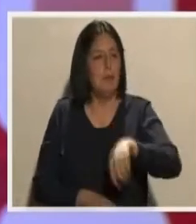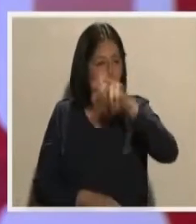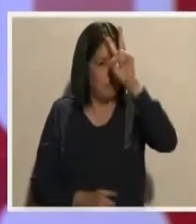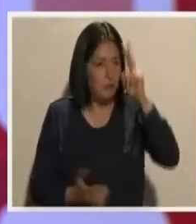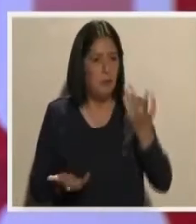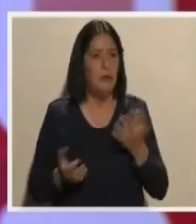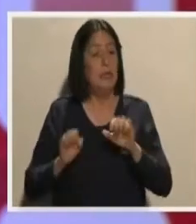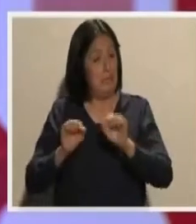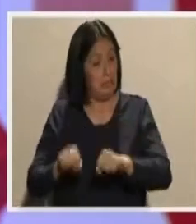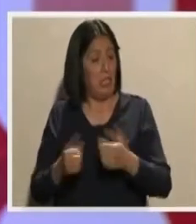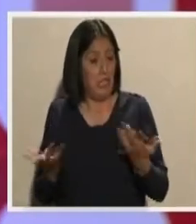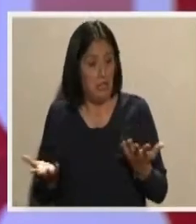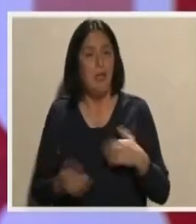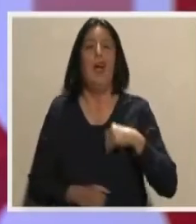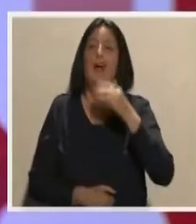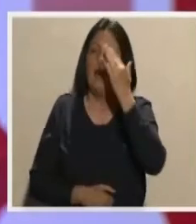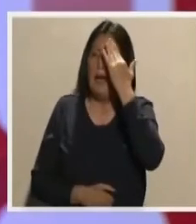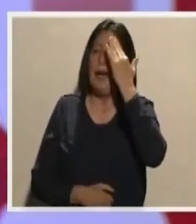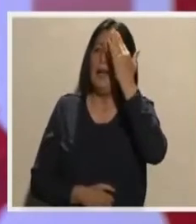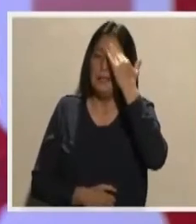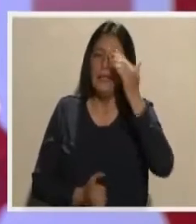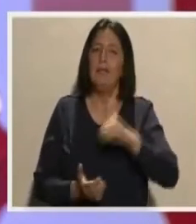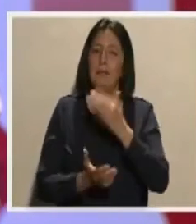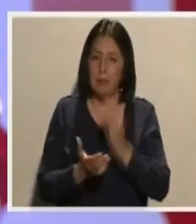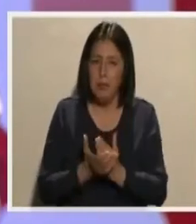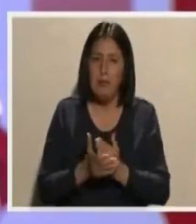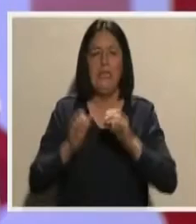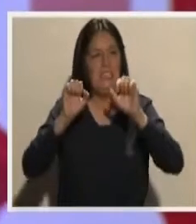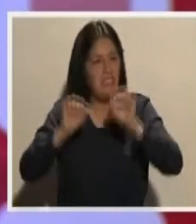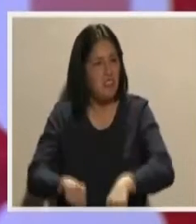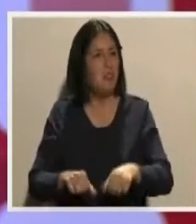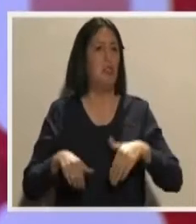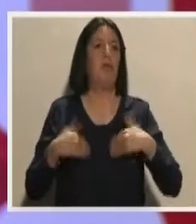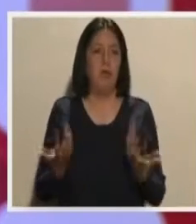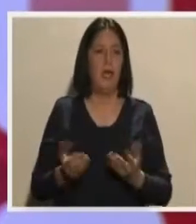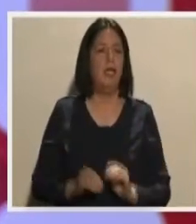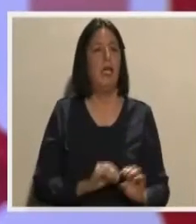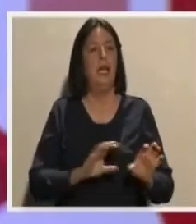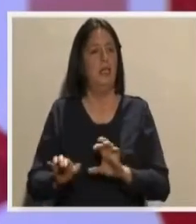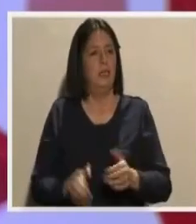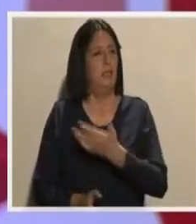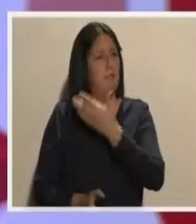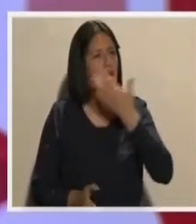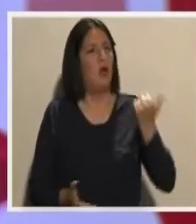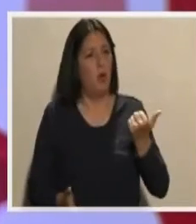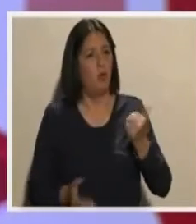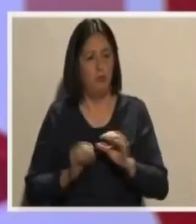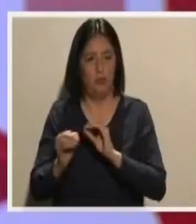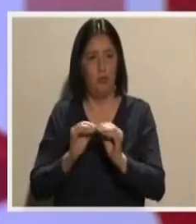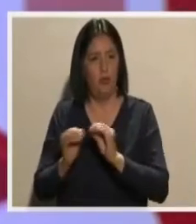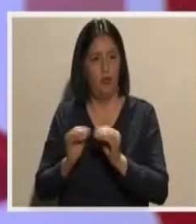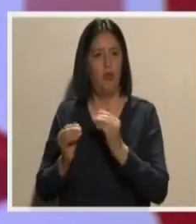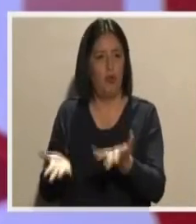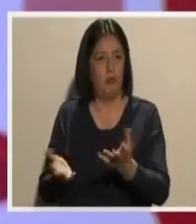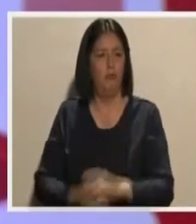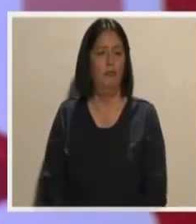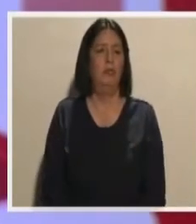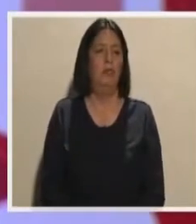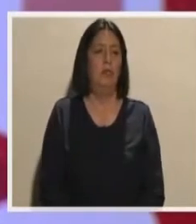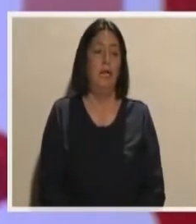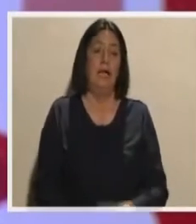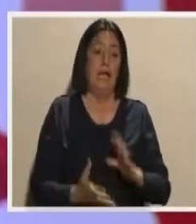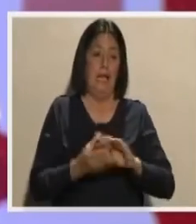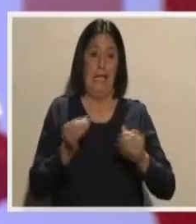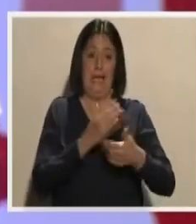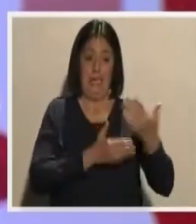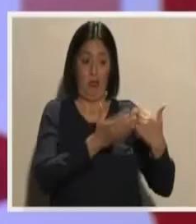solo así, conociendo los problemas, se podrán implementar mejor las soluciones. La